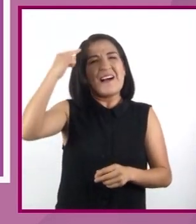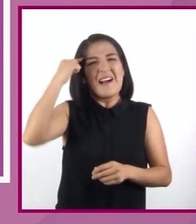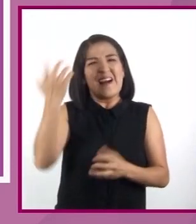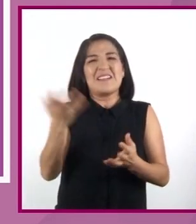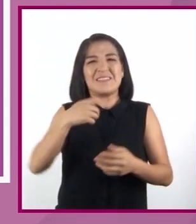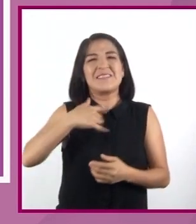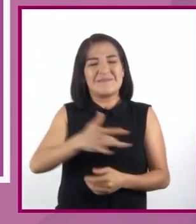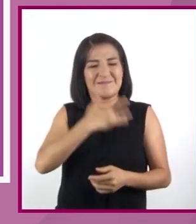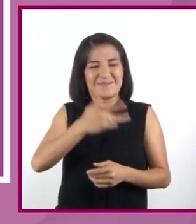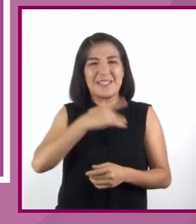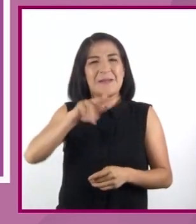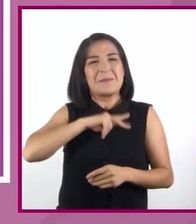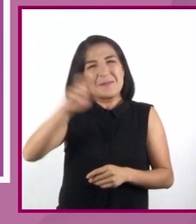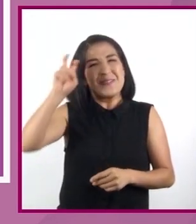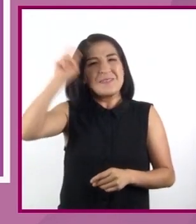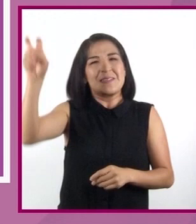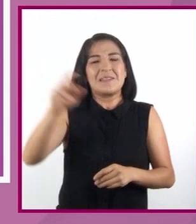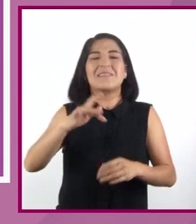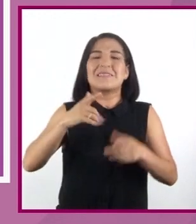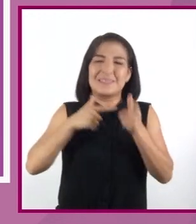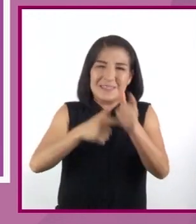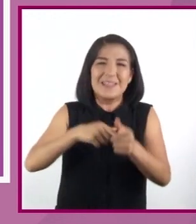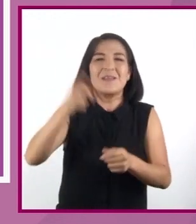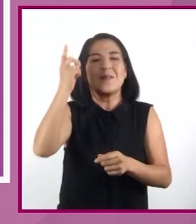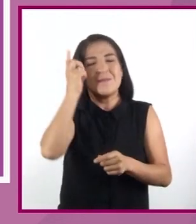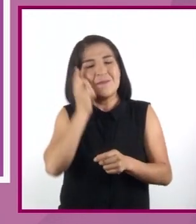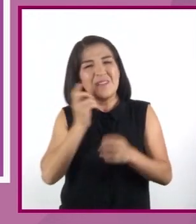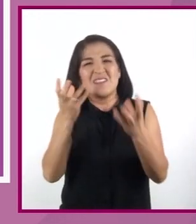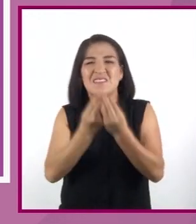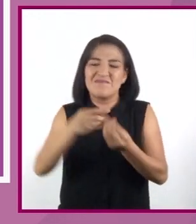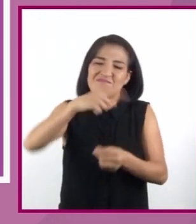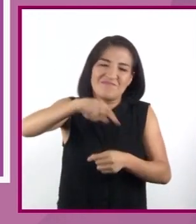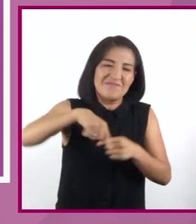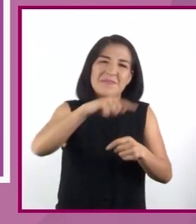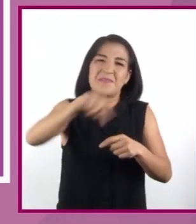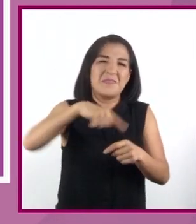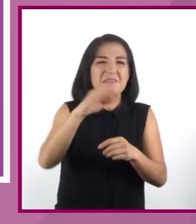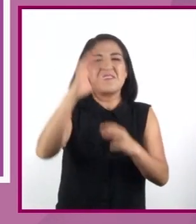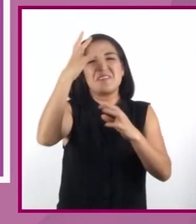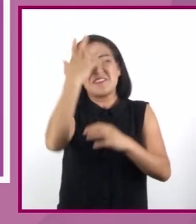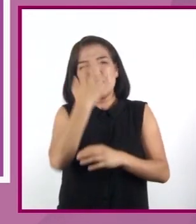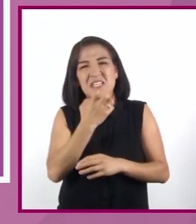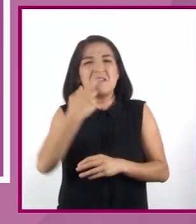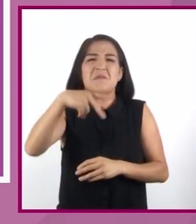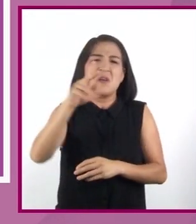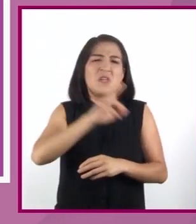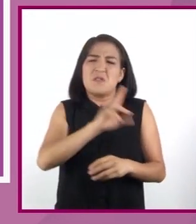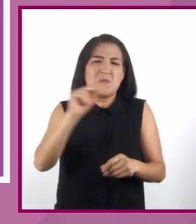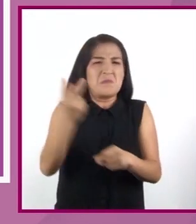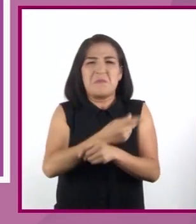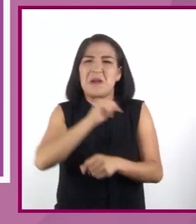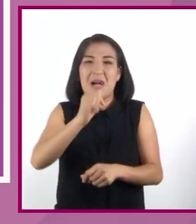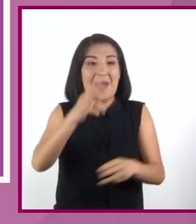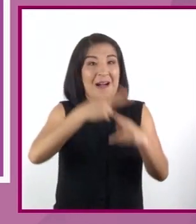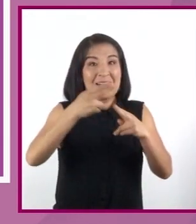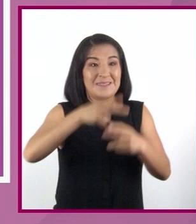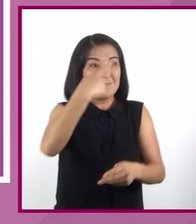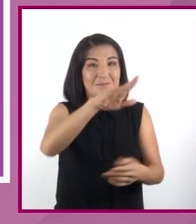antiguos sueños y aún vivía dormida en la casa hostil, sin querer pensar en nada hasta que llegaba su